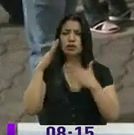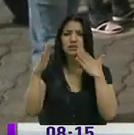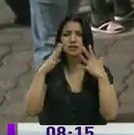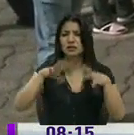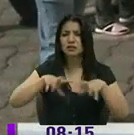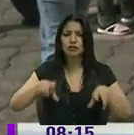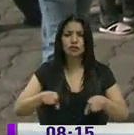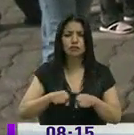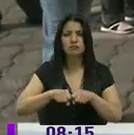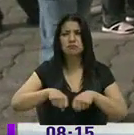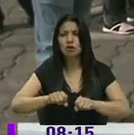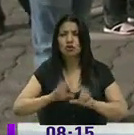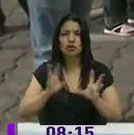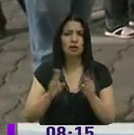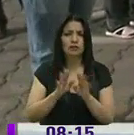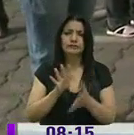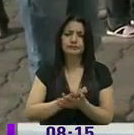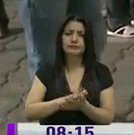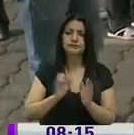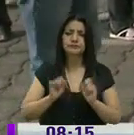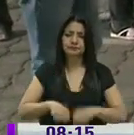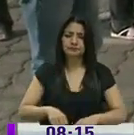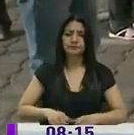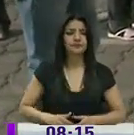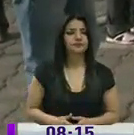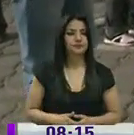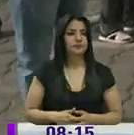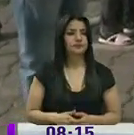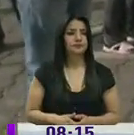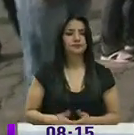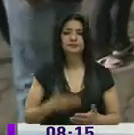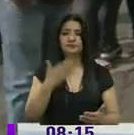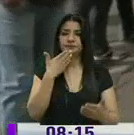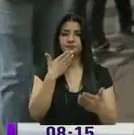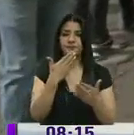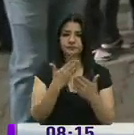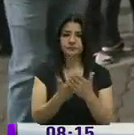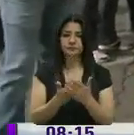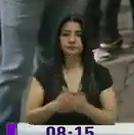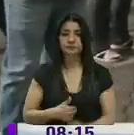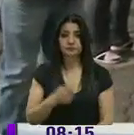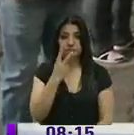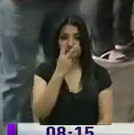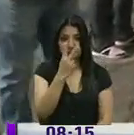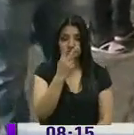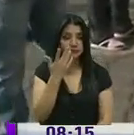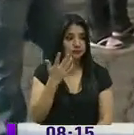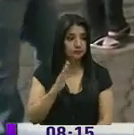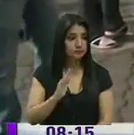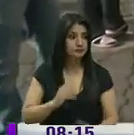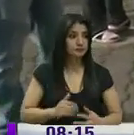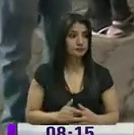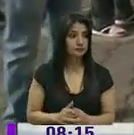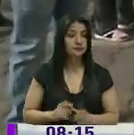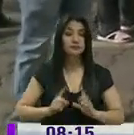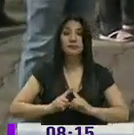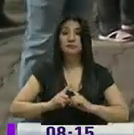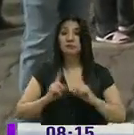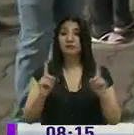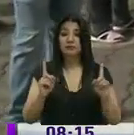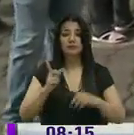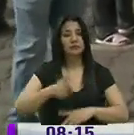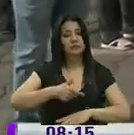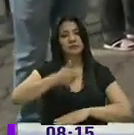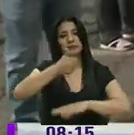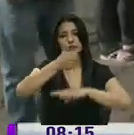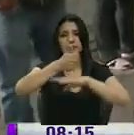poder nosotros tener un poco más de tranquilidad gran efecto muchísimas gracias vecina ustedes ya lo han oído amigos televidentes pero sobre todo autoridades